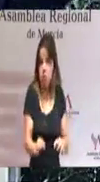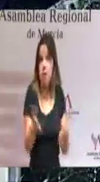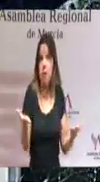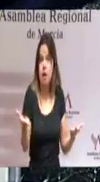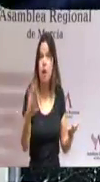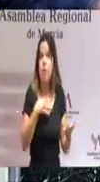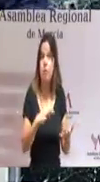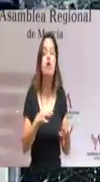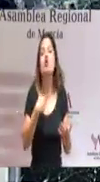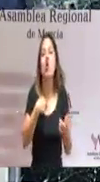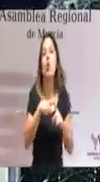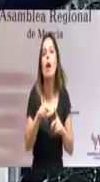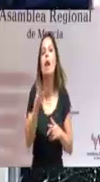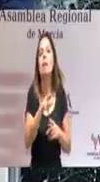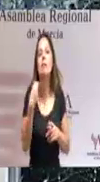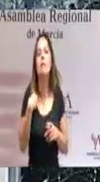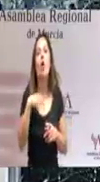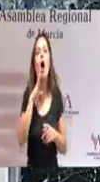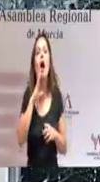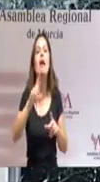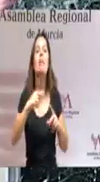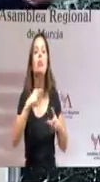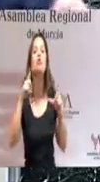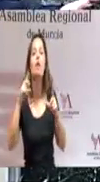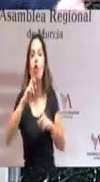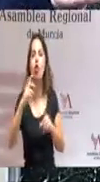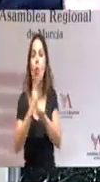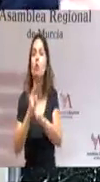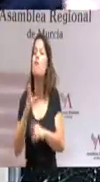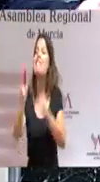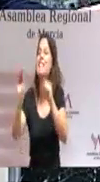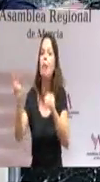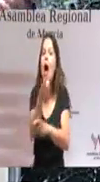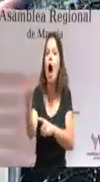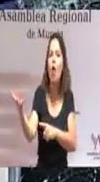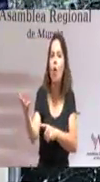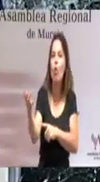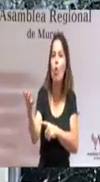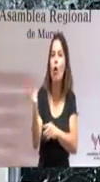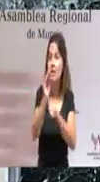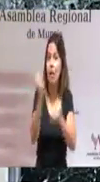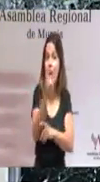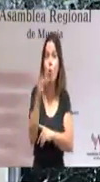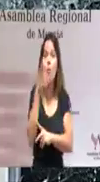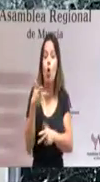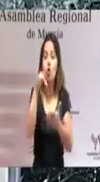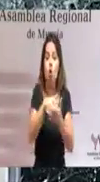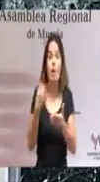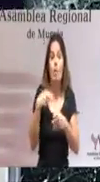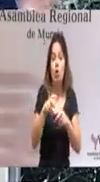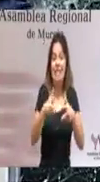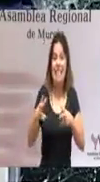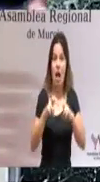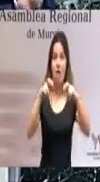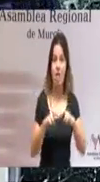bueno, pues me remito a los demás representantes de la oposición, a ver si les han llamado a alguno de ellos, a alguno de ustedes, para sentarse en estas sillas.